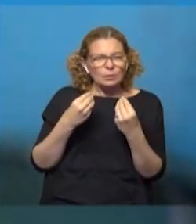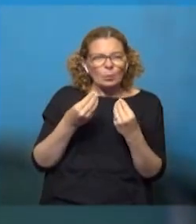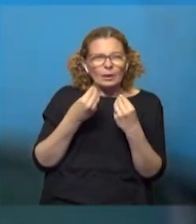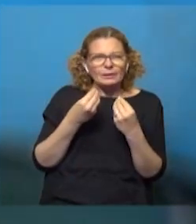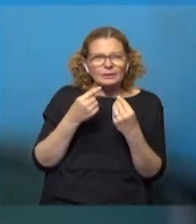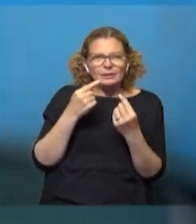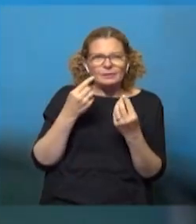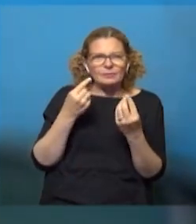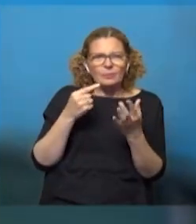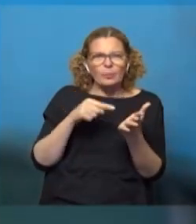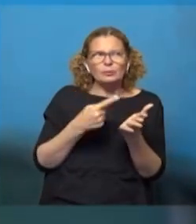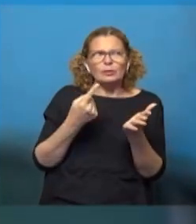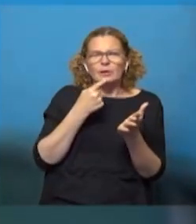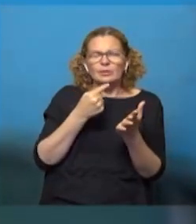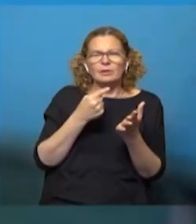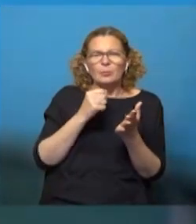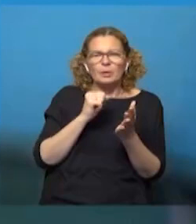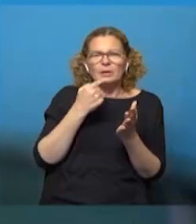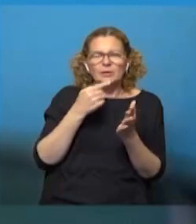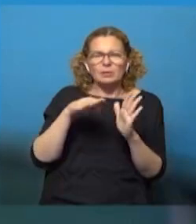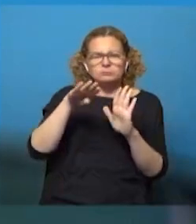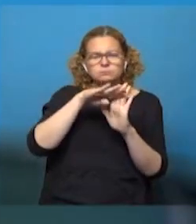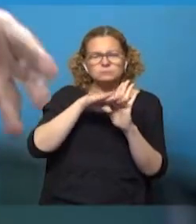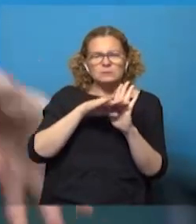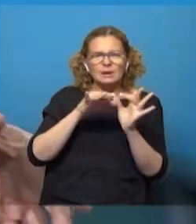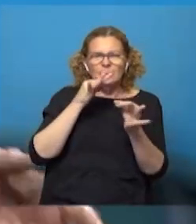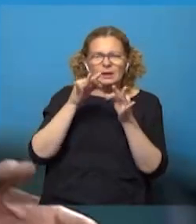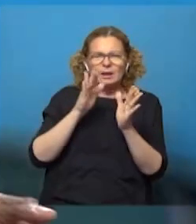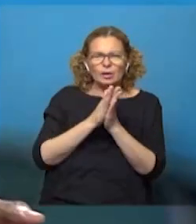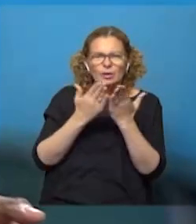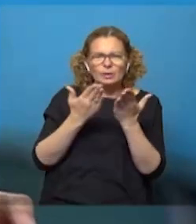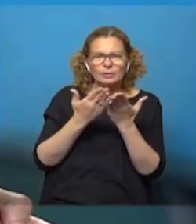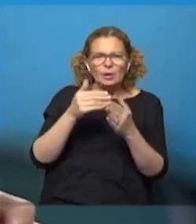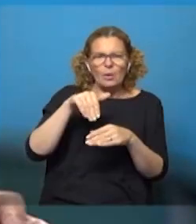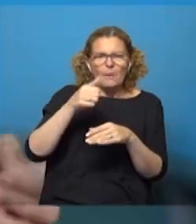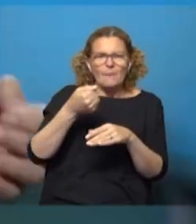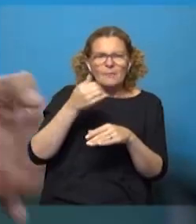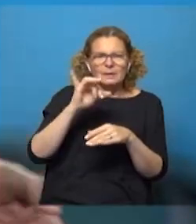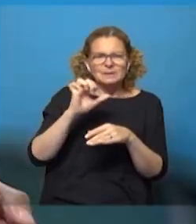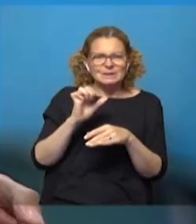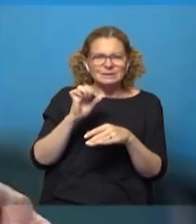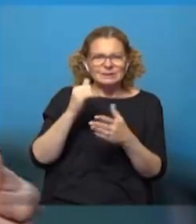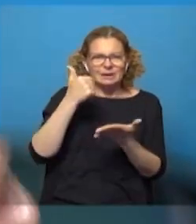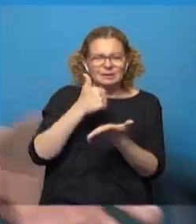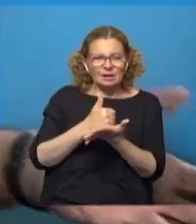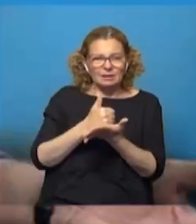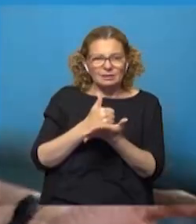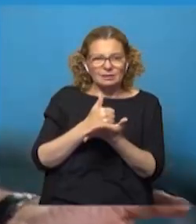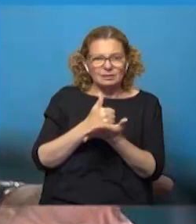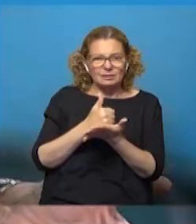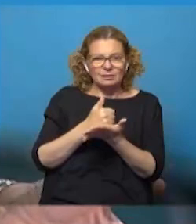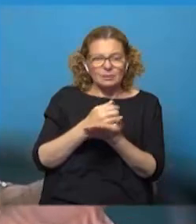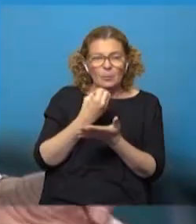punto que uno puede decir Bueno hay que argumentar que los libros de demás se tienen que estar en la bibliografía no estaban bibliografías